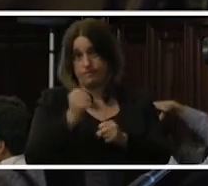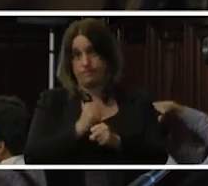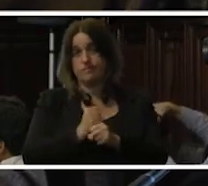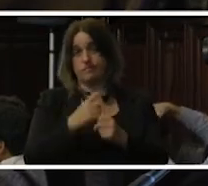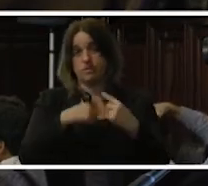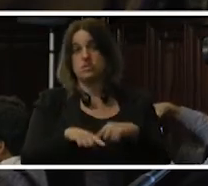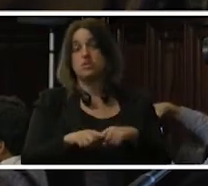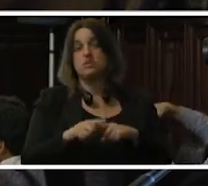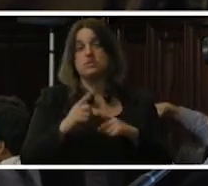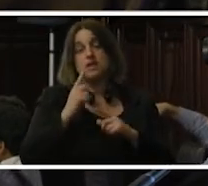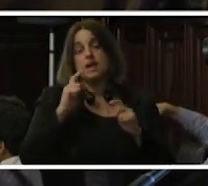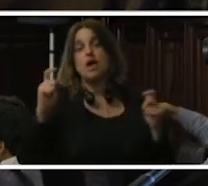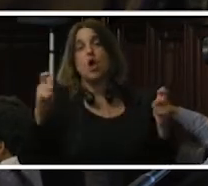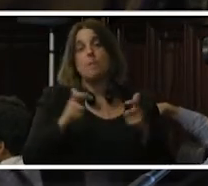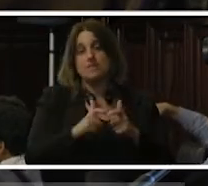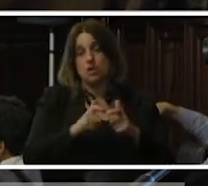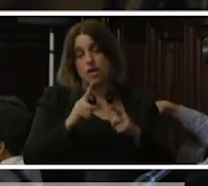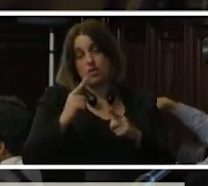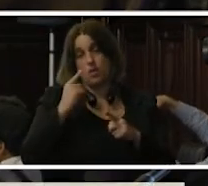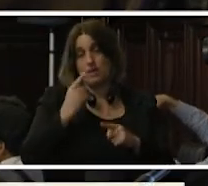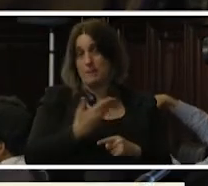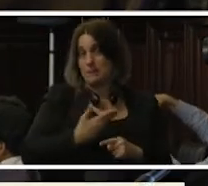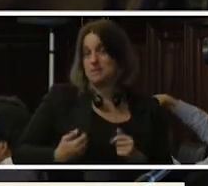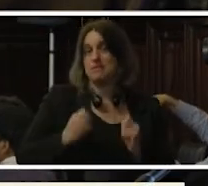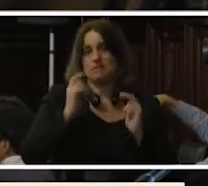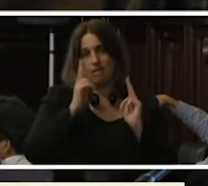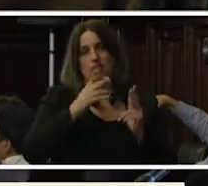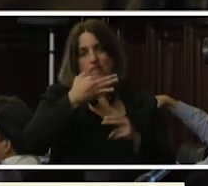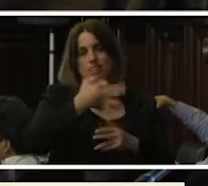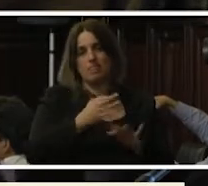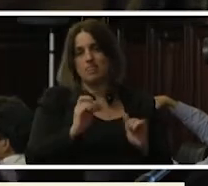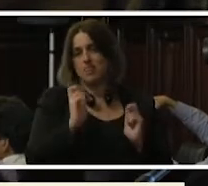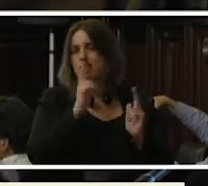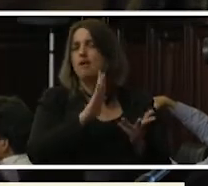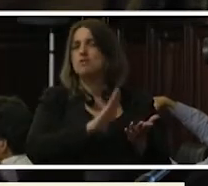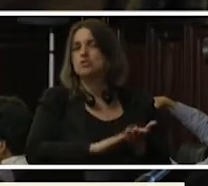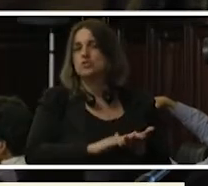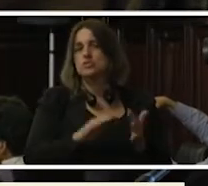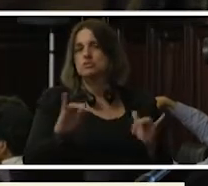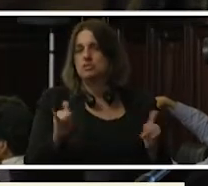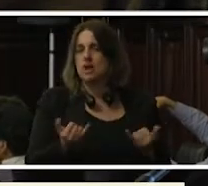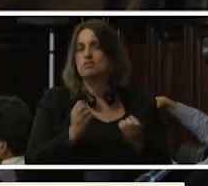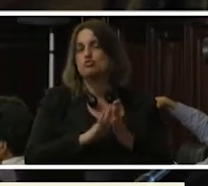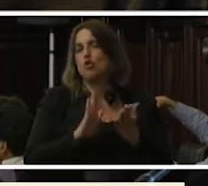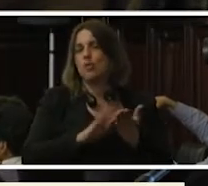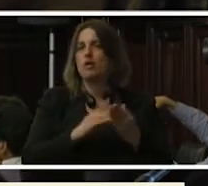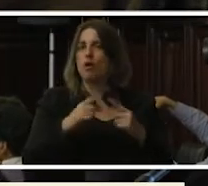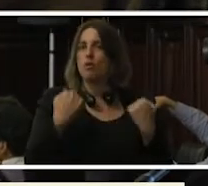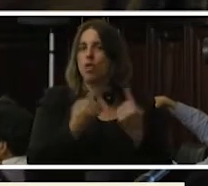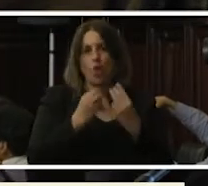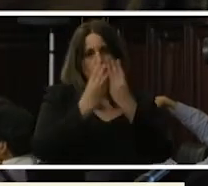Bueno, el comisionado presidente ha señalado la globalidad de lo